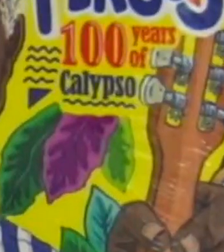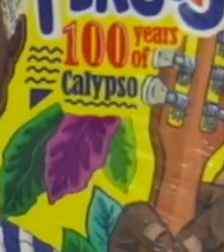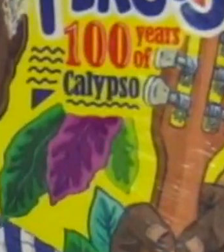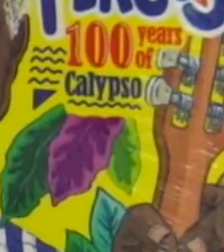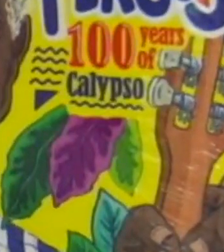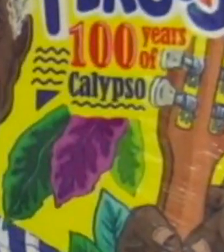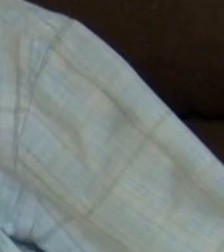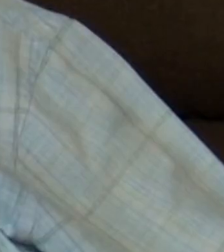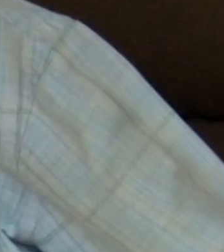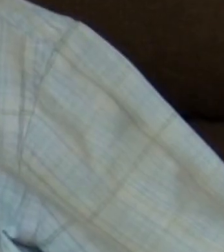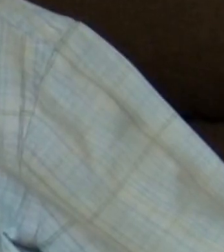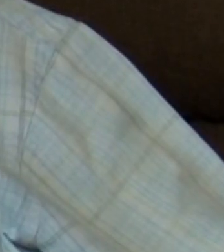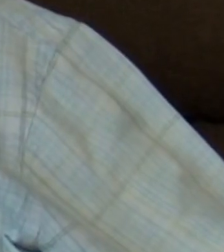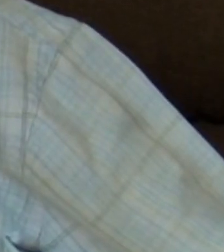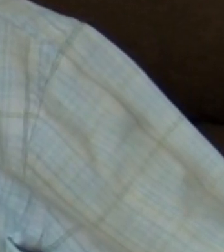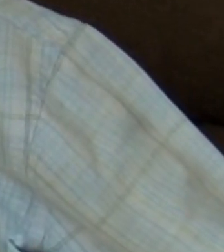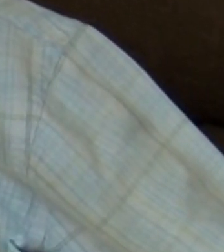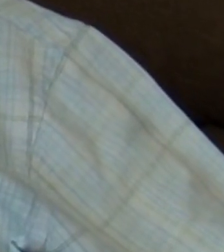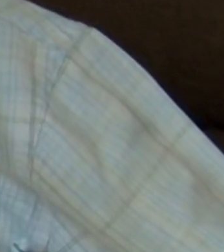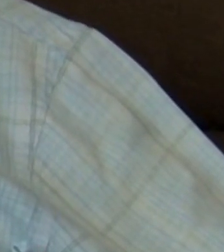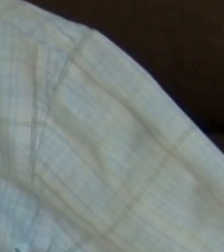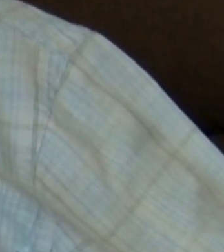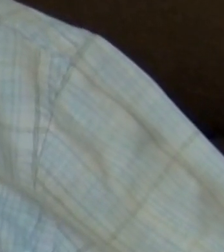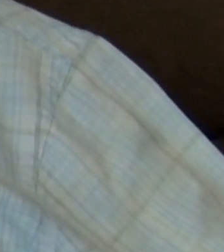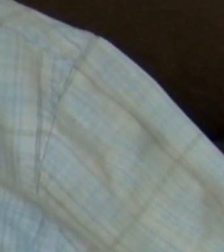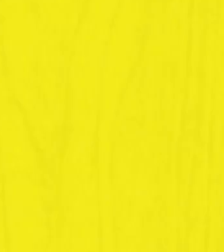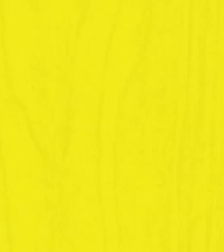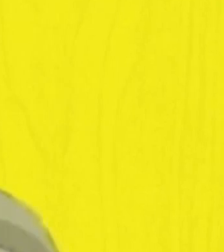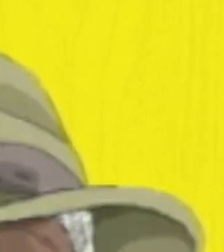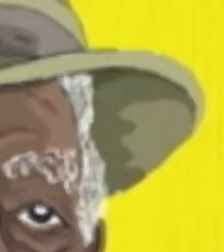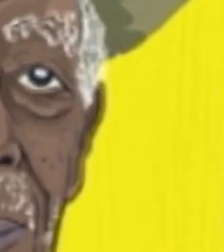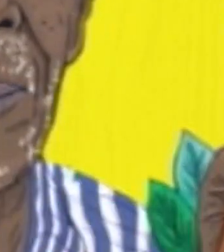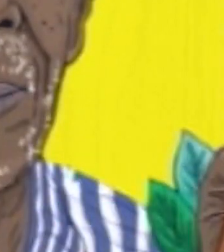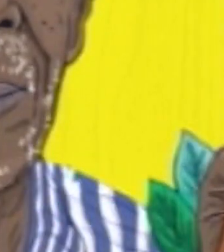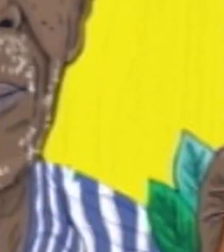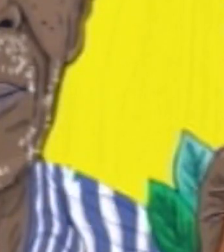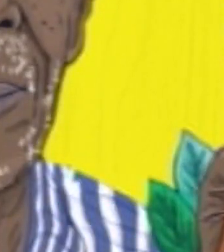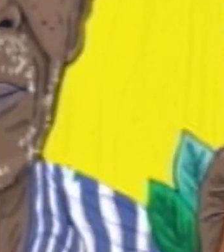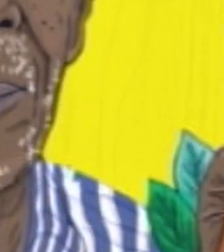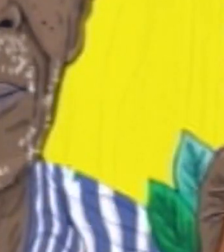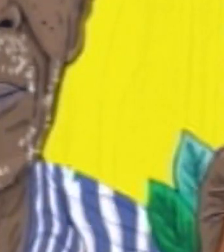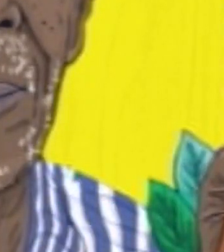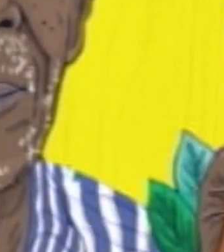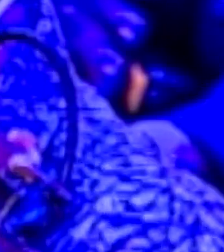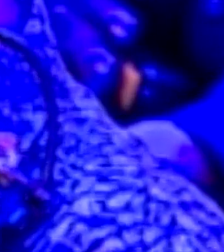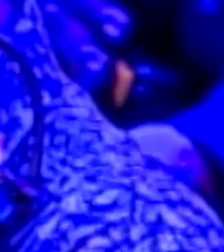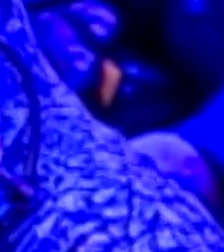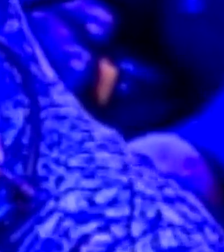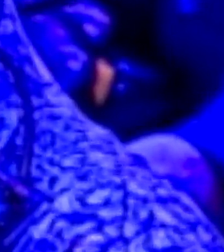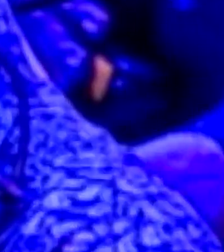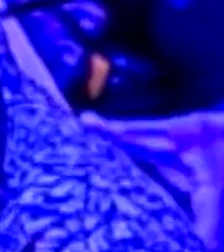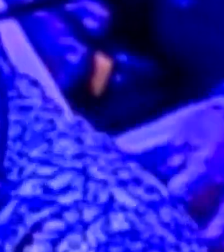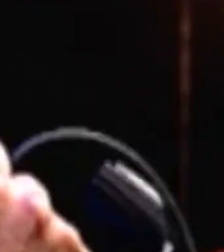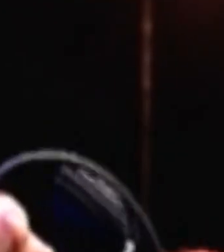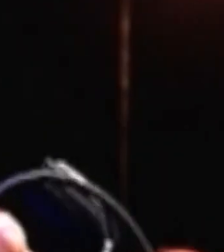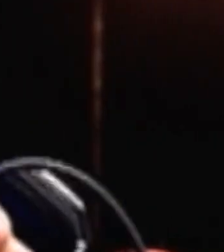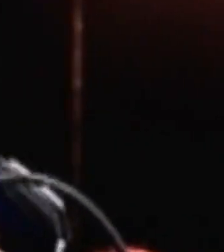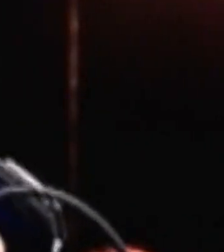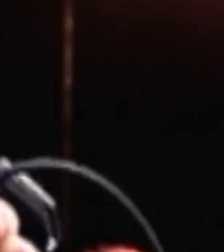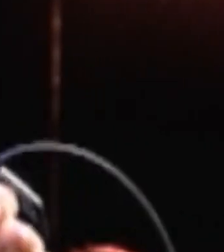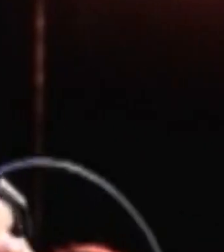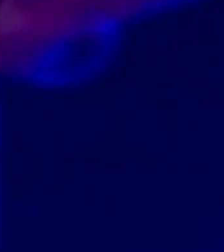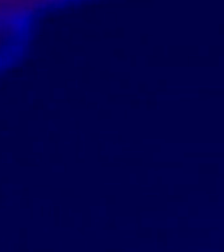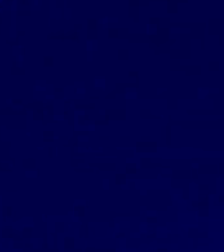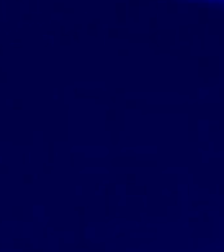La gente me dice, cántame un calipso. Yo canta. Walter Ferguson. Y un